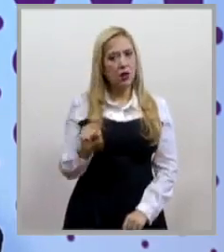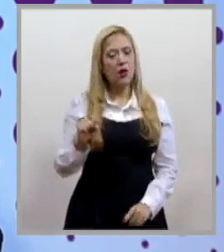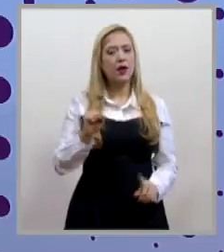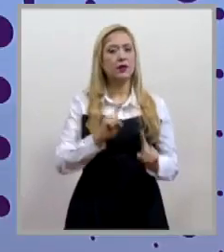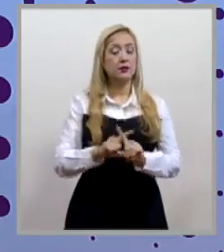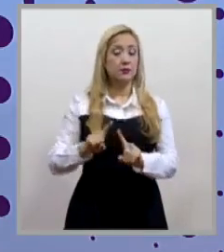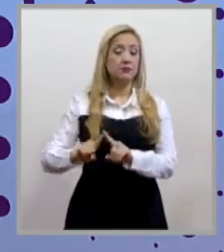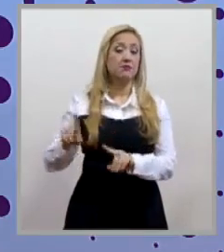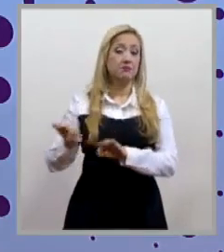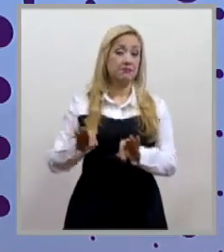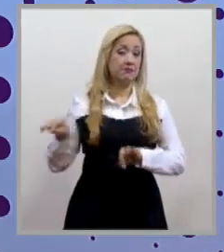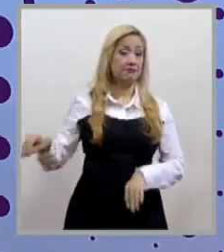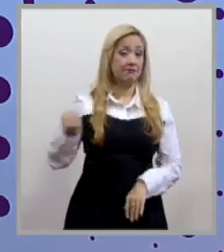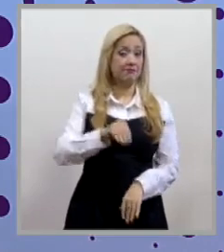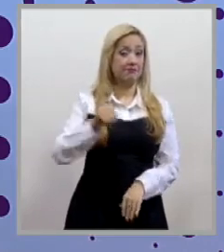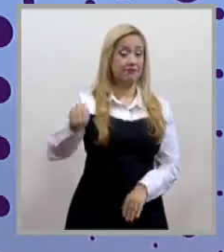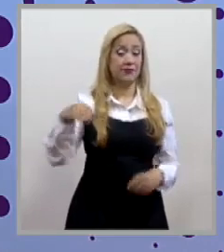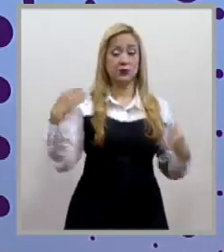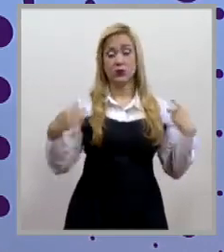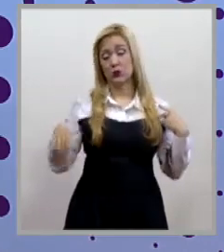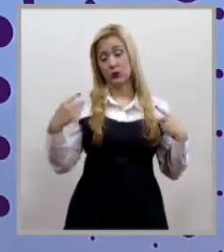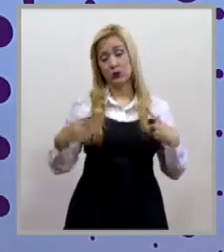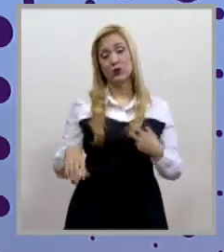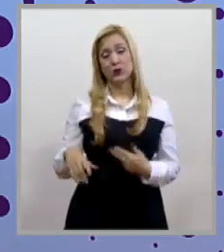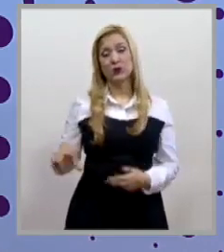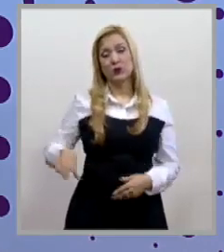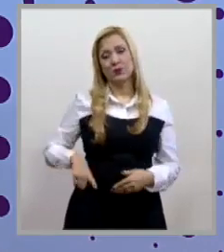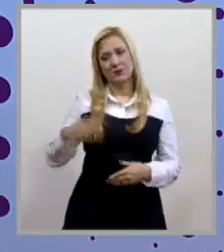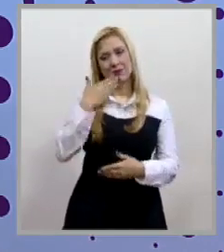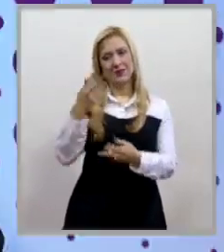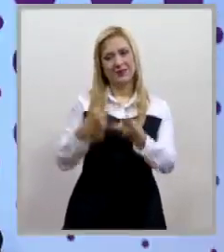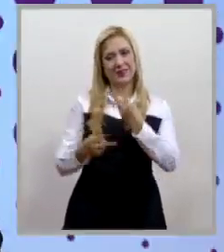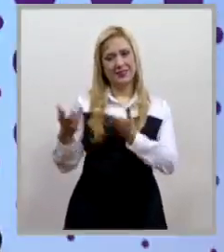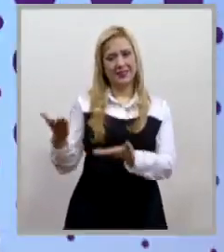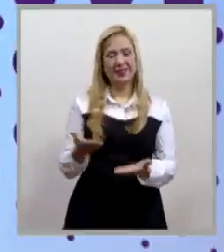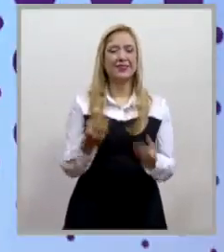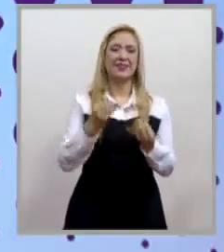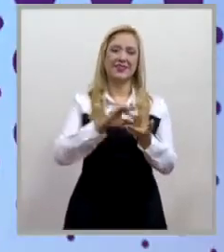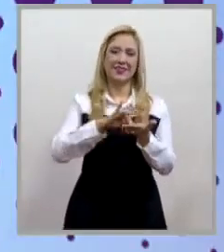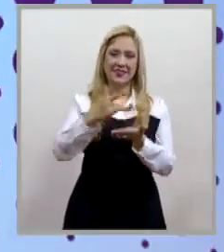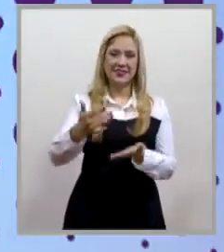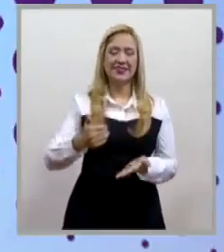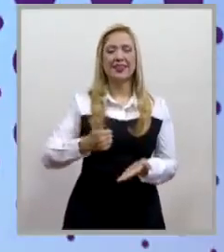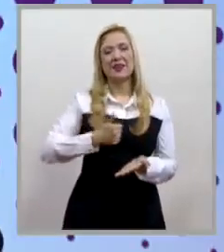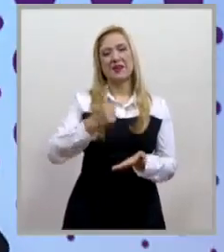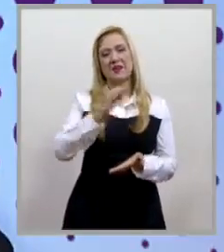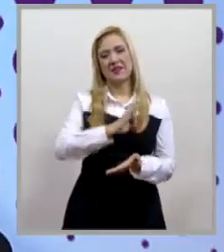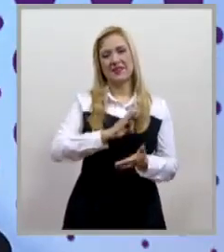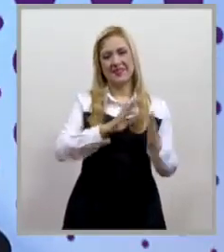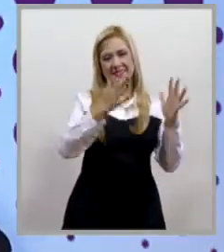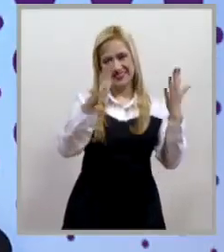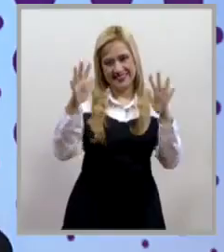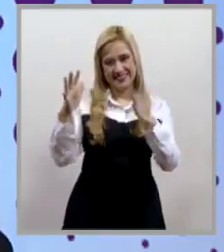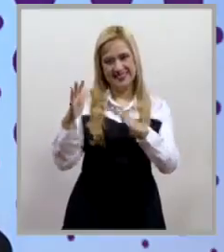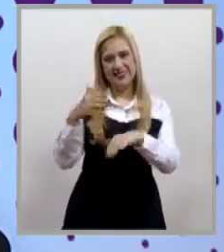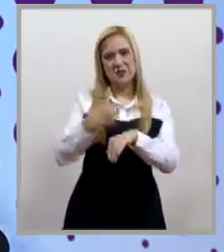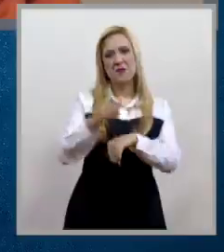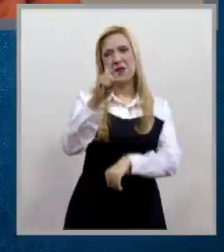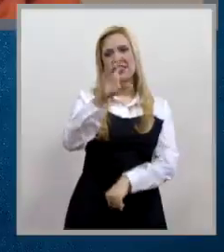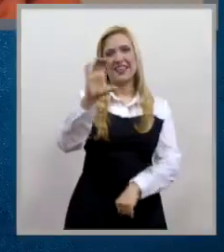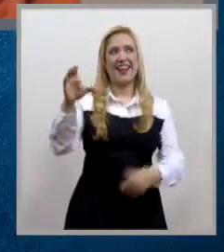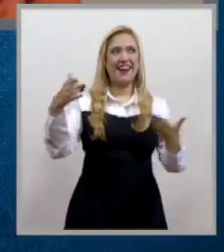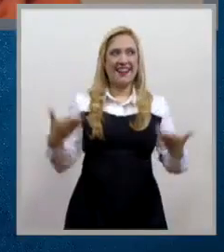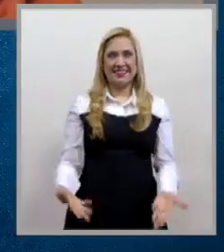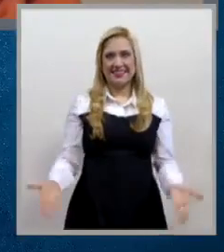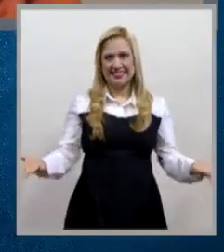muy destacados trabajos en el sector público. Bienvenida, Mónica. Muchas gracias y aprovecho para felicitarlos por el programa número 100.